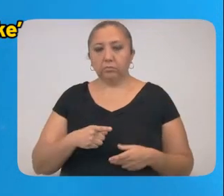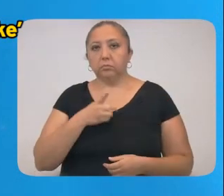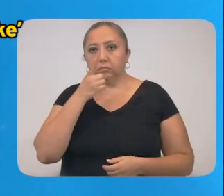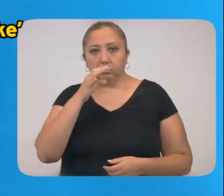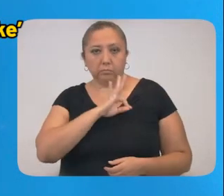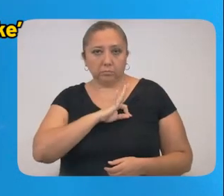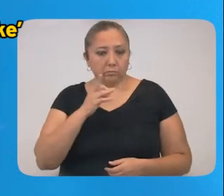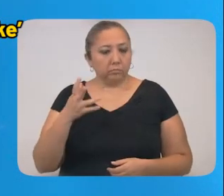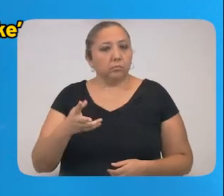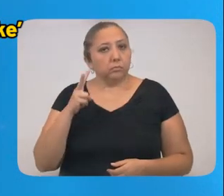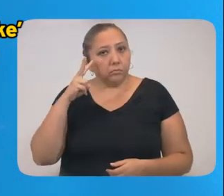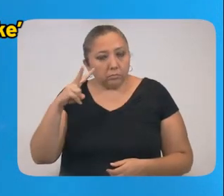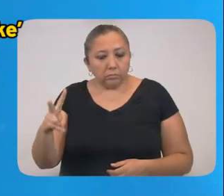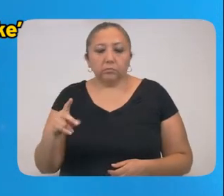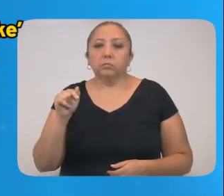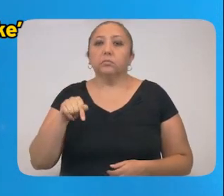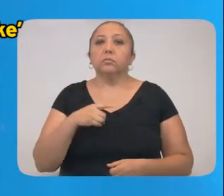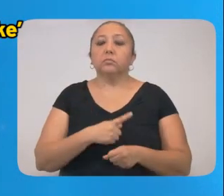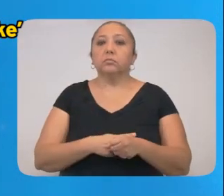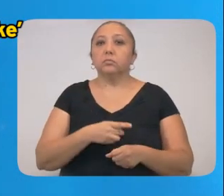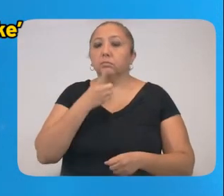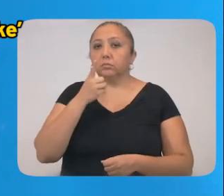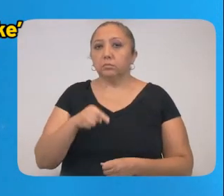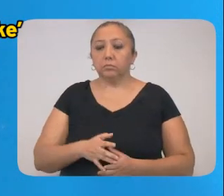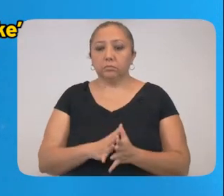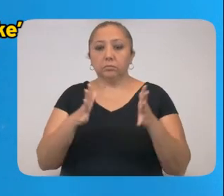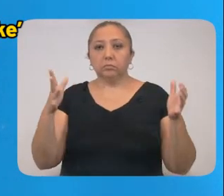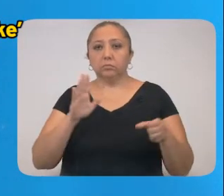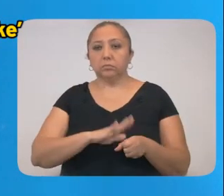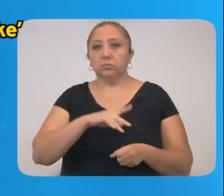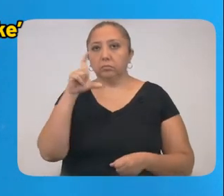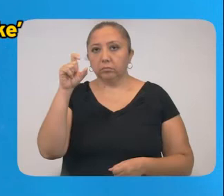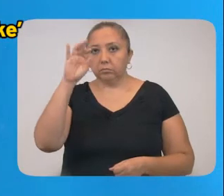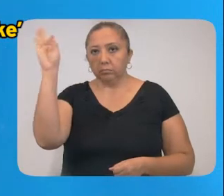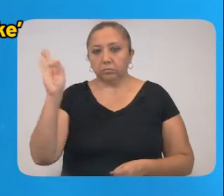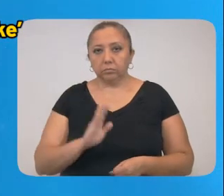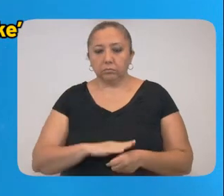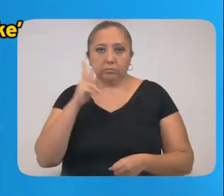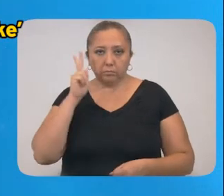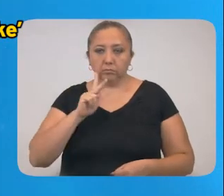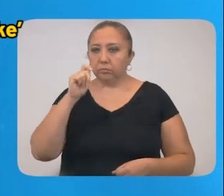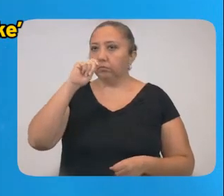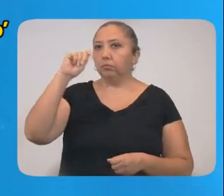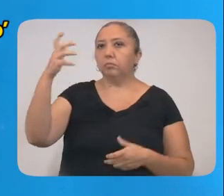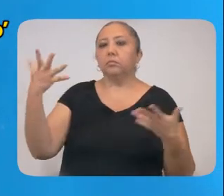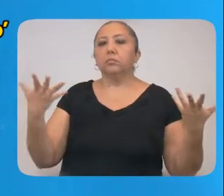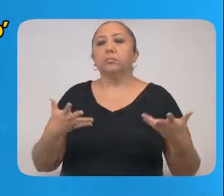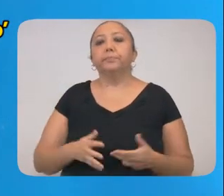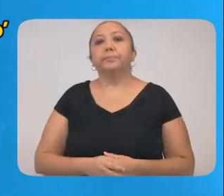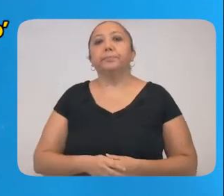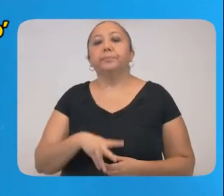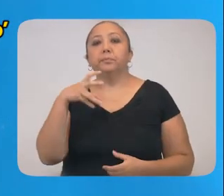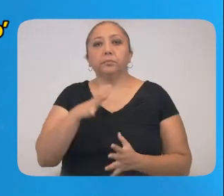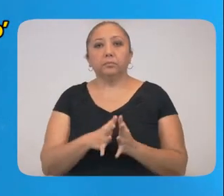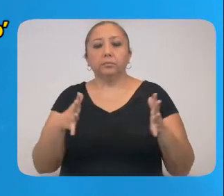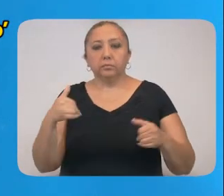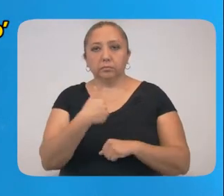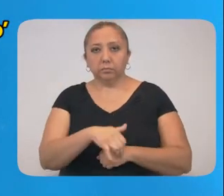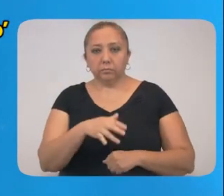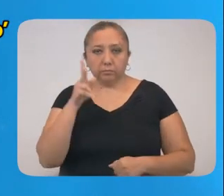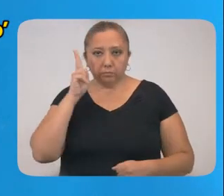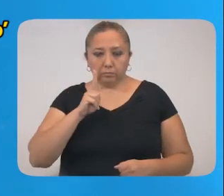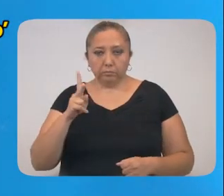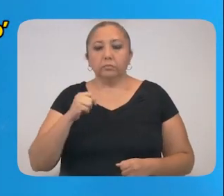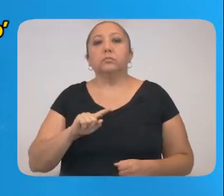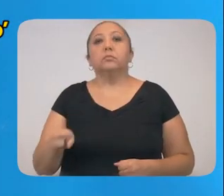sintomáticos sospechosos, y en Yucatán hemos duplicado ese porcentaje hasta un 20%. Este aumento del número de